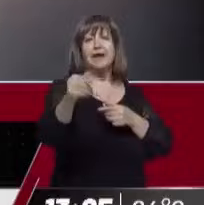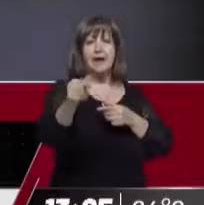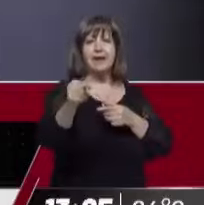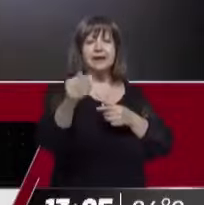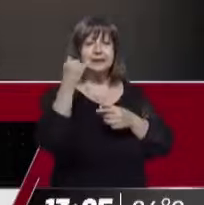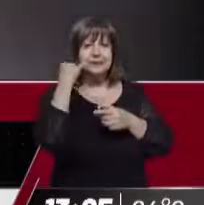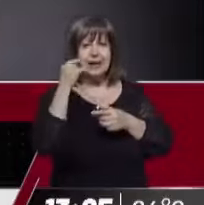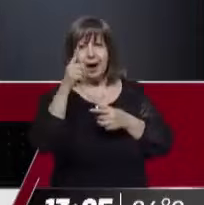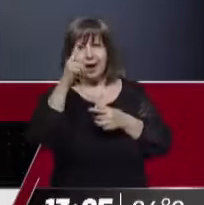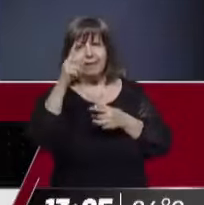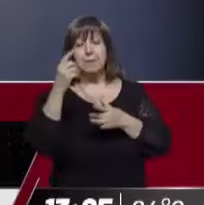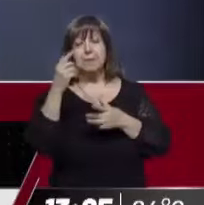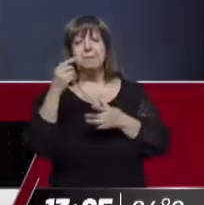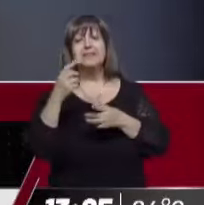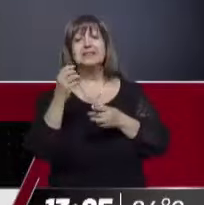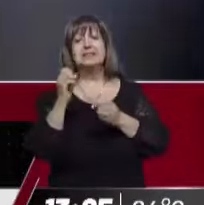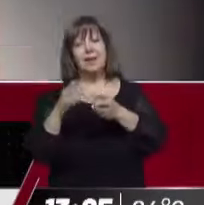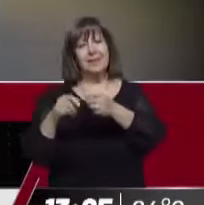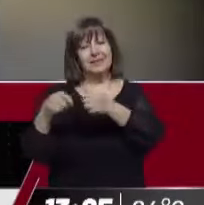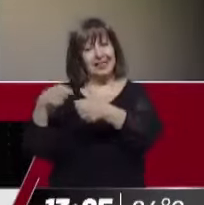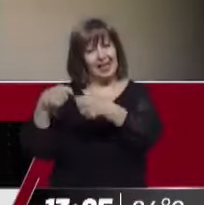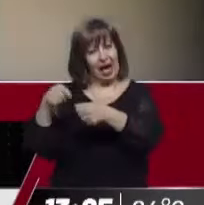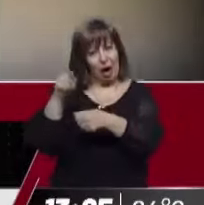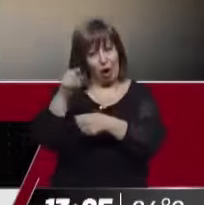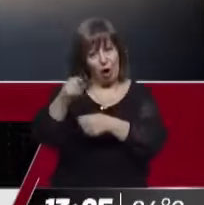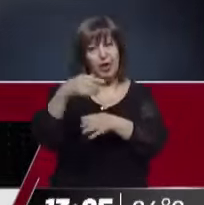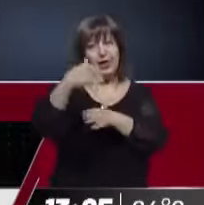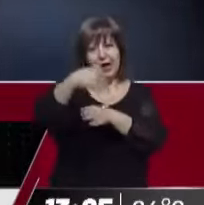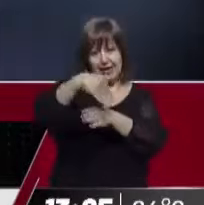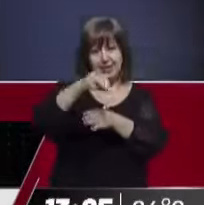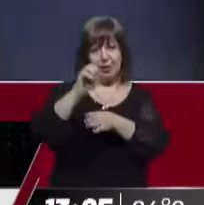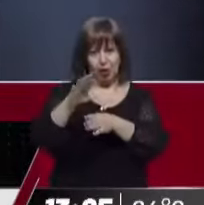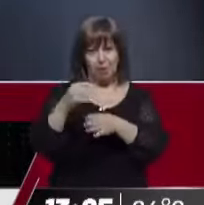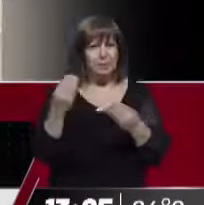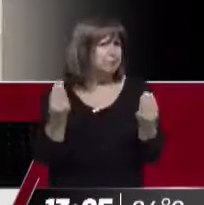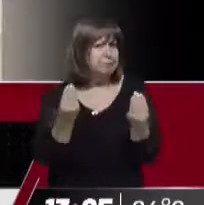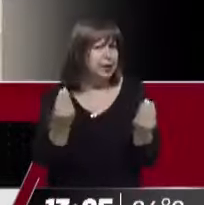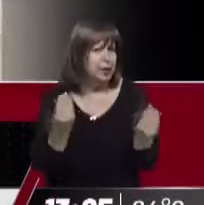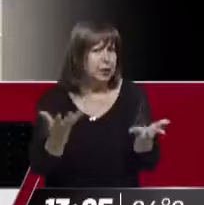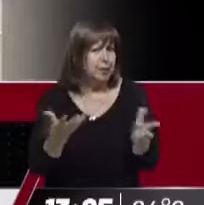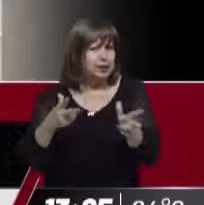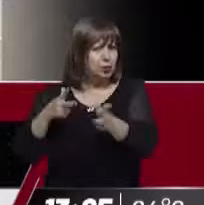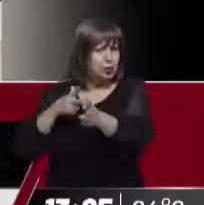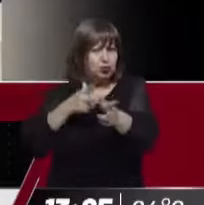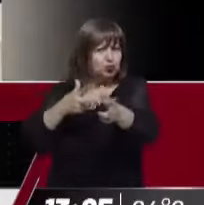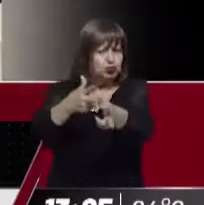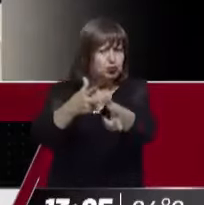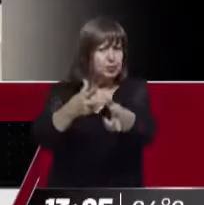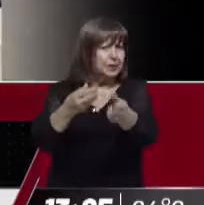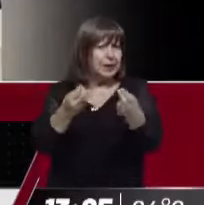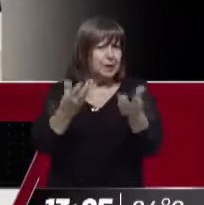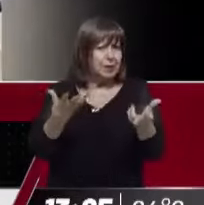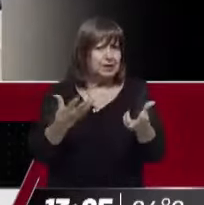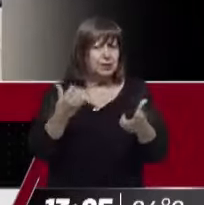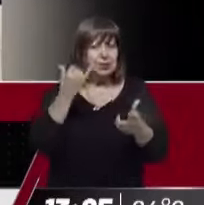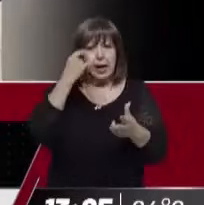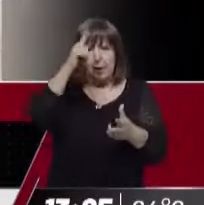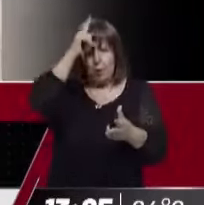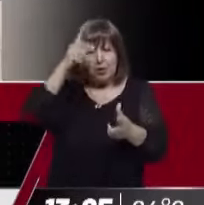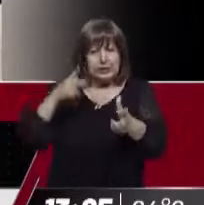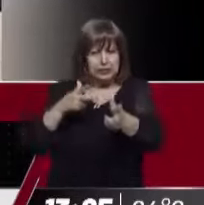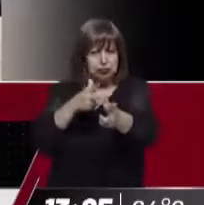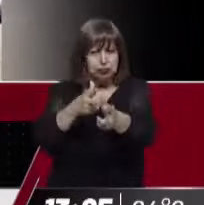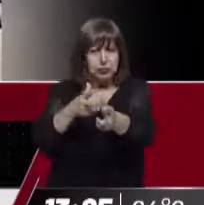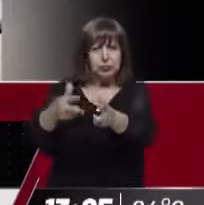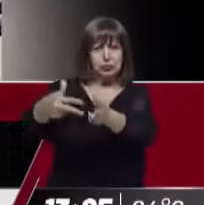que está el preventor, que es Santiago del Estero. ¿Qué es lo que pasó y qué es lo que se sabe? Todavía no hay parte oficial, así que todos los datos seguramente se